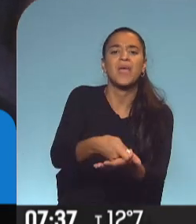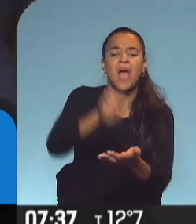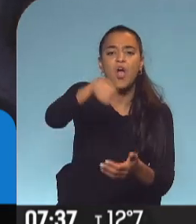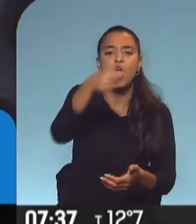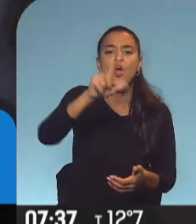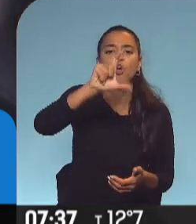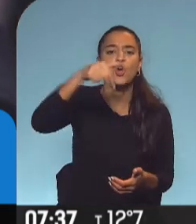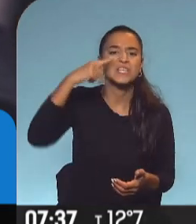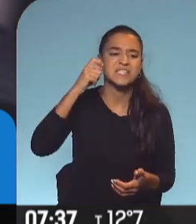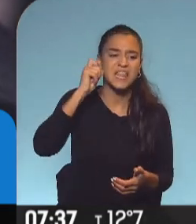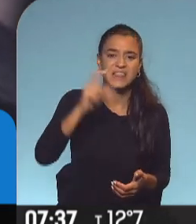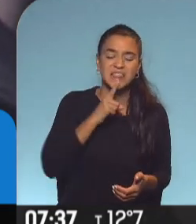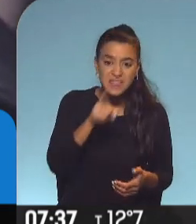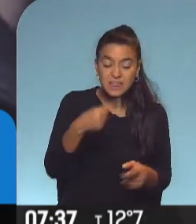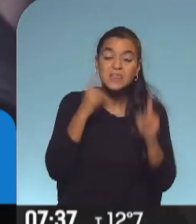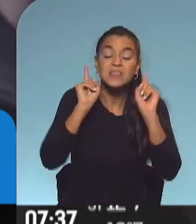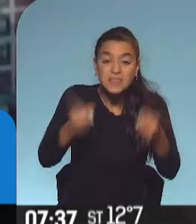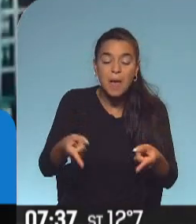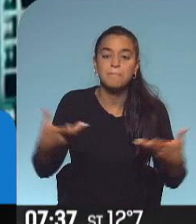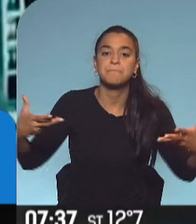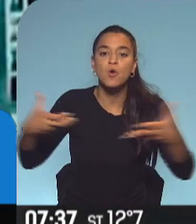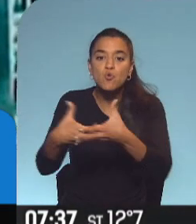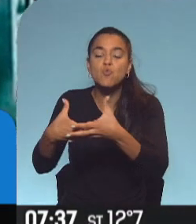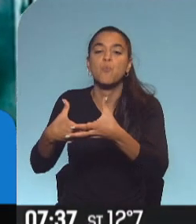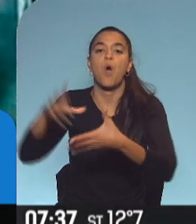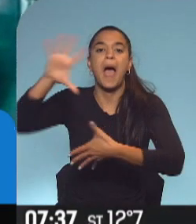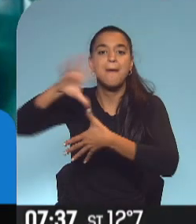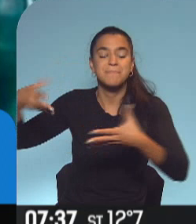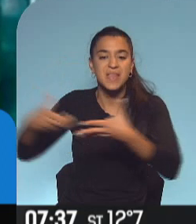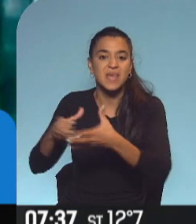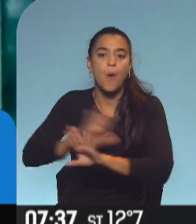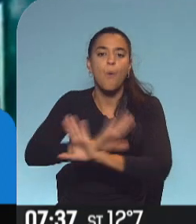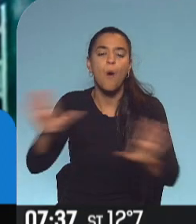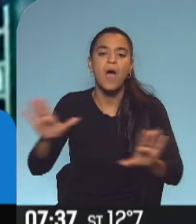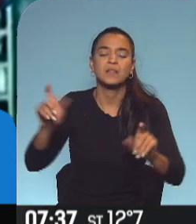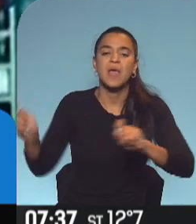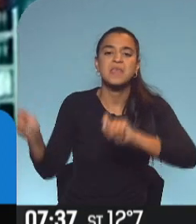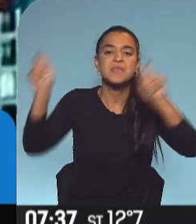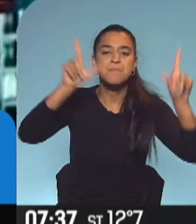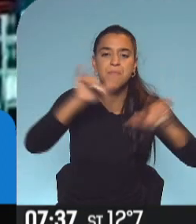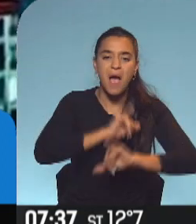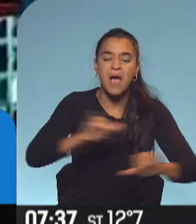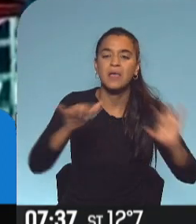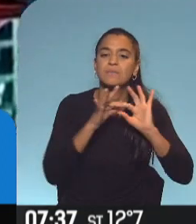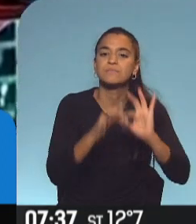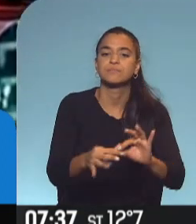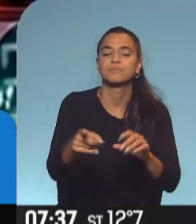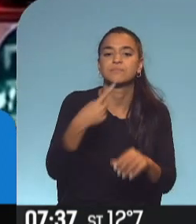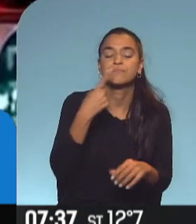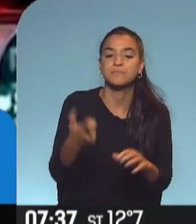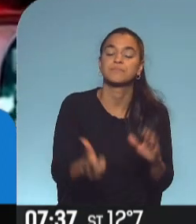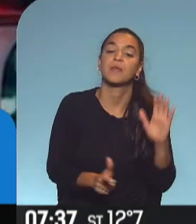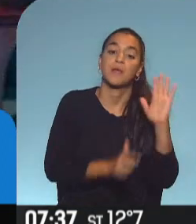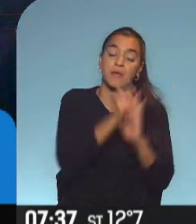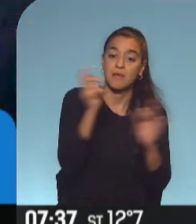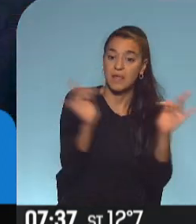La medida abarca también a la señal del Grupo América para que deje de emitir imágenes que identifiquen a la influencer